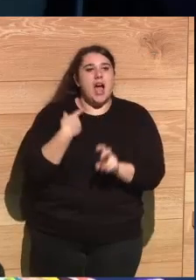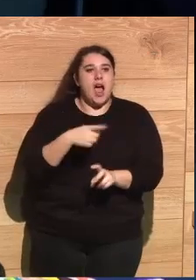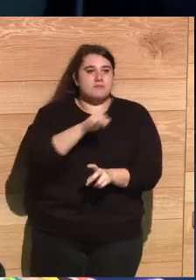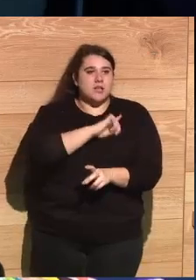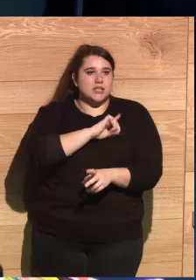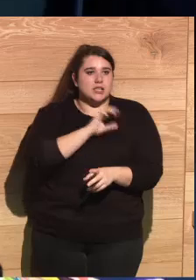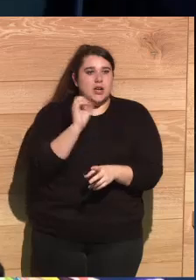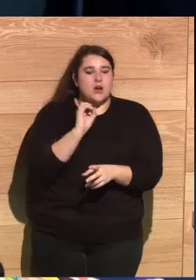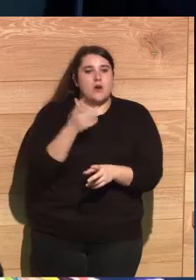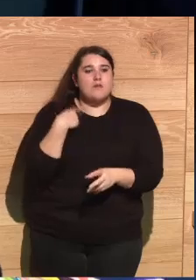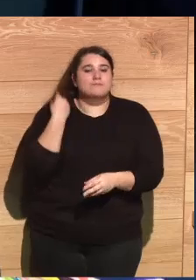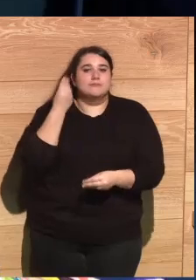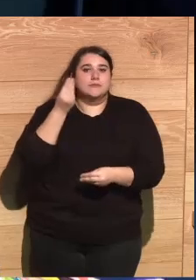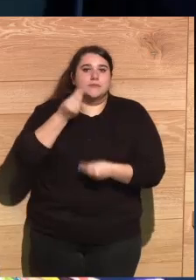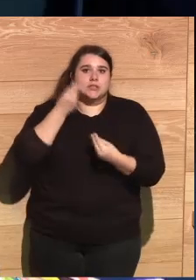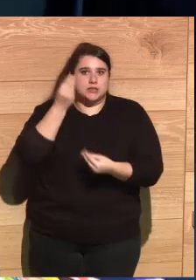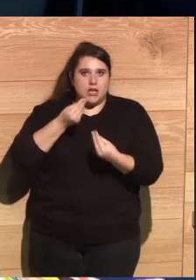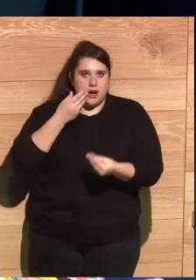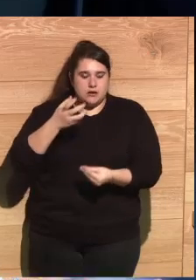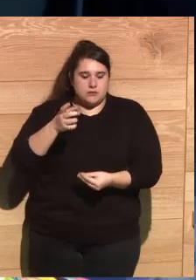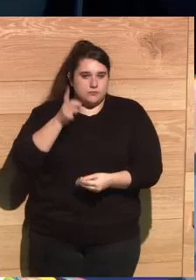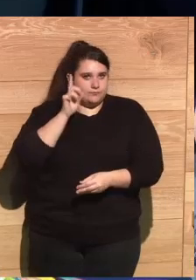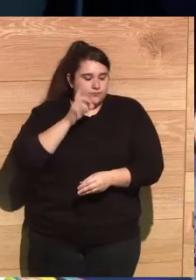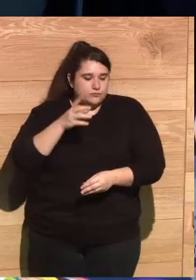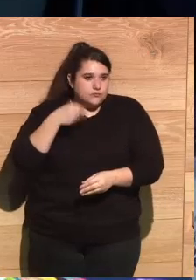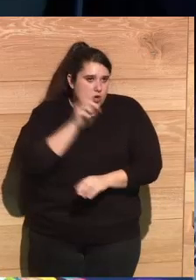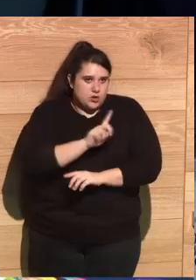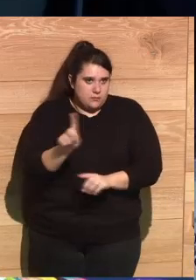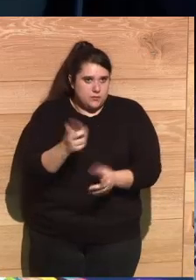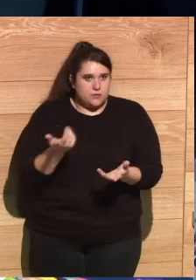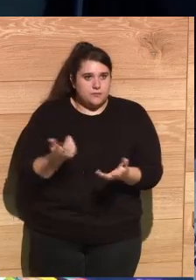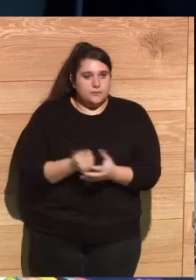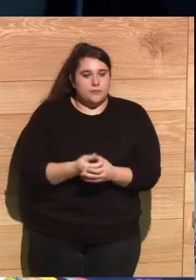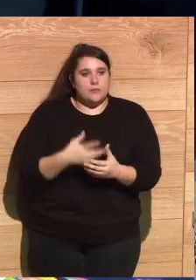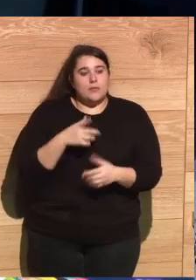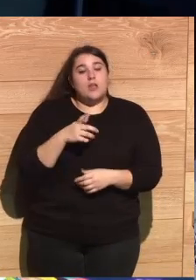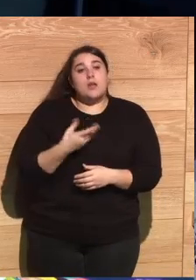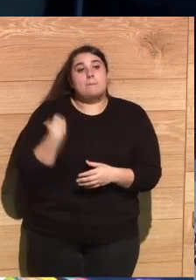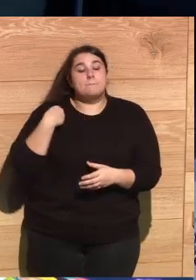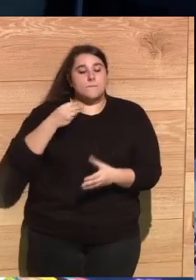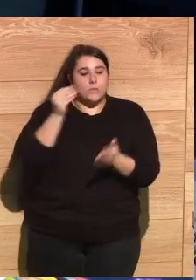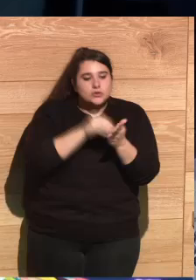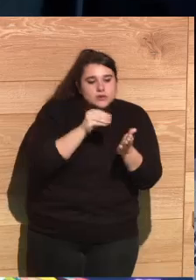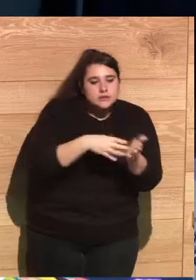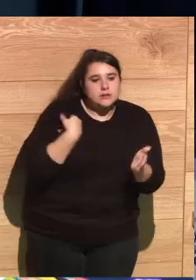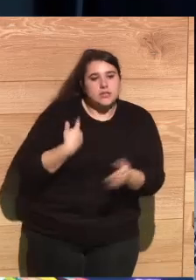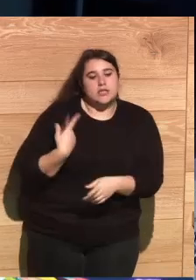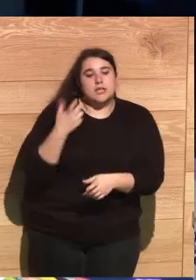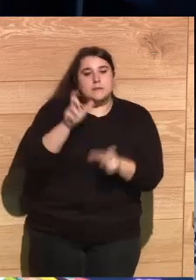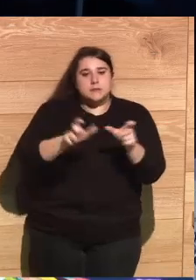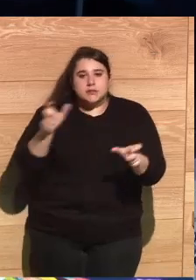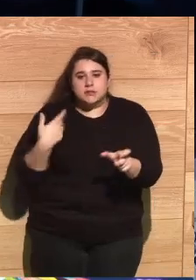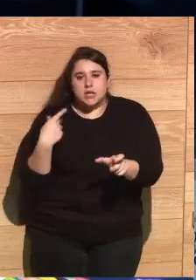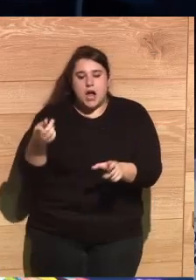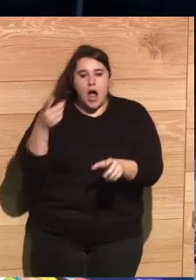se entienden ni se paran a pensar. Muchas veces, cuando he tenido que integrar estudiantes veteranos y tengo estudiantes